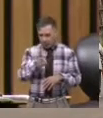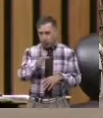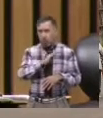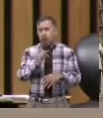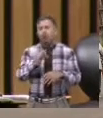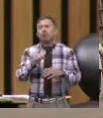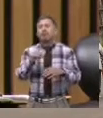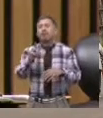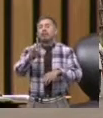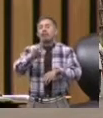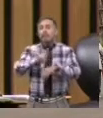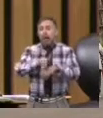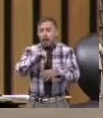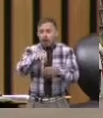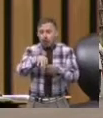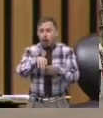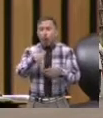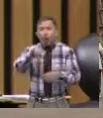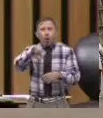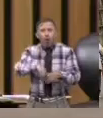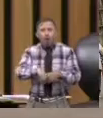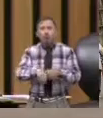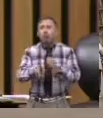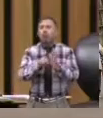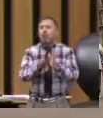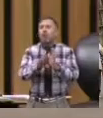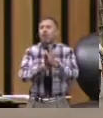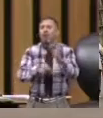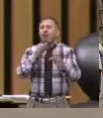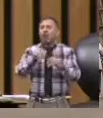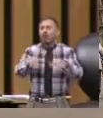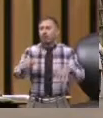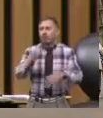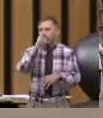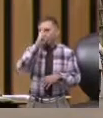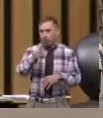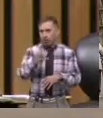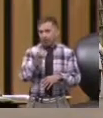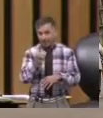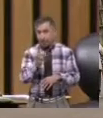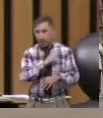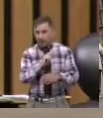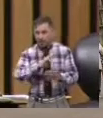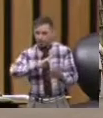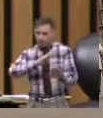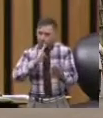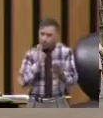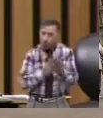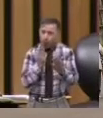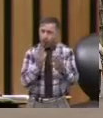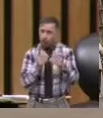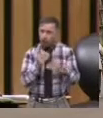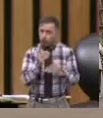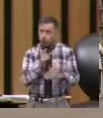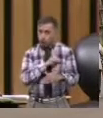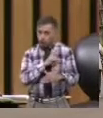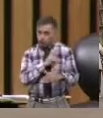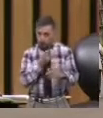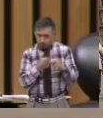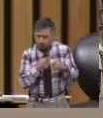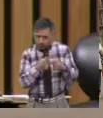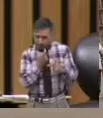en plena jornada de la votación. Eso da lugar a que la sanción tenga una vertiente no solo cuantitativa, contable,